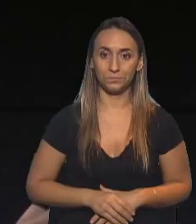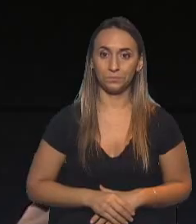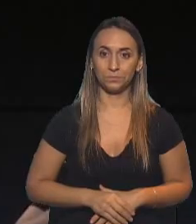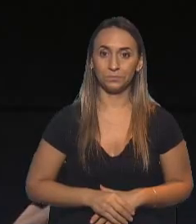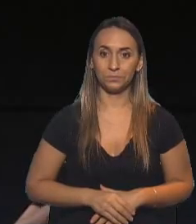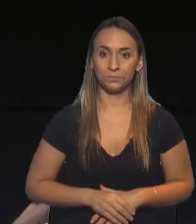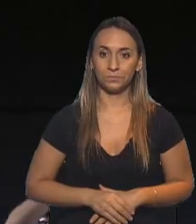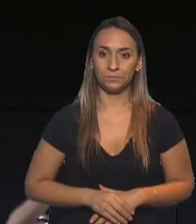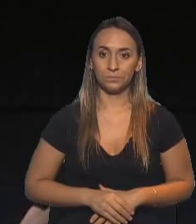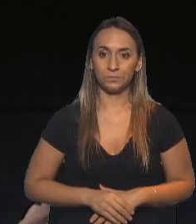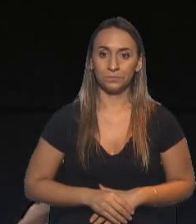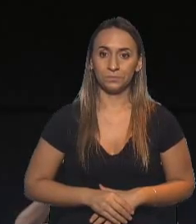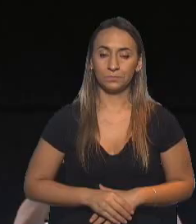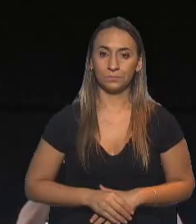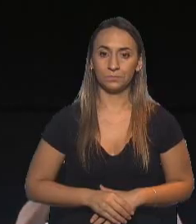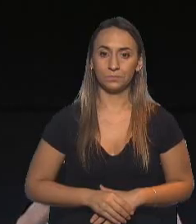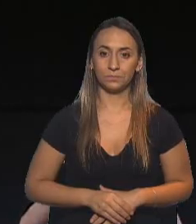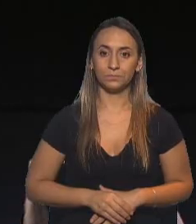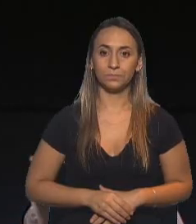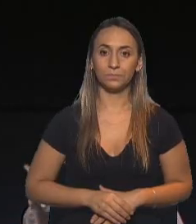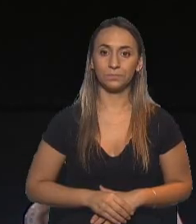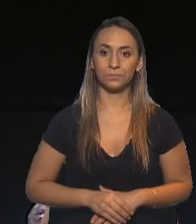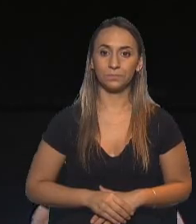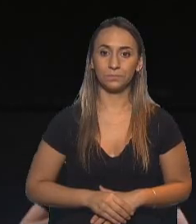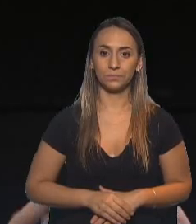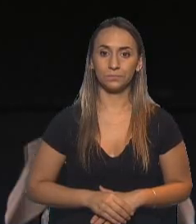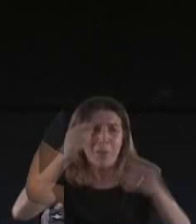de la historia. Como también a lo largo de la historia,